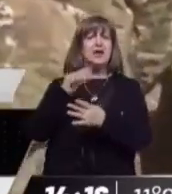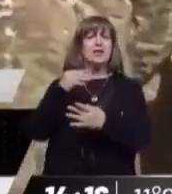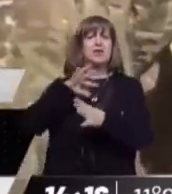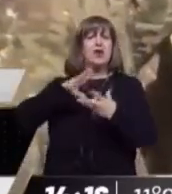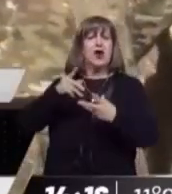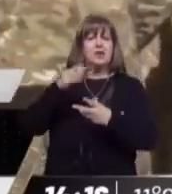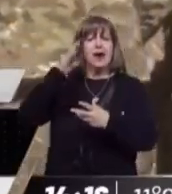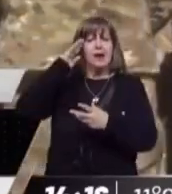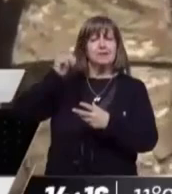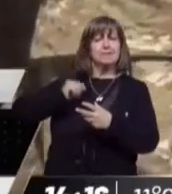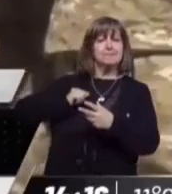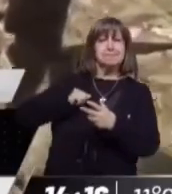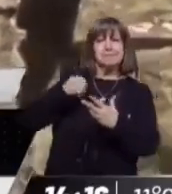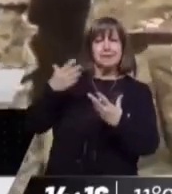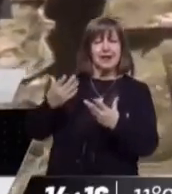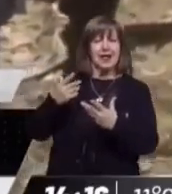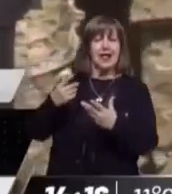institución